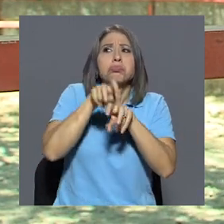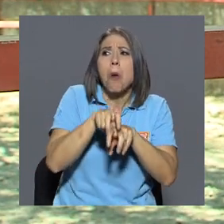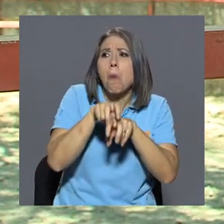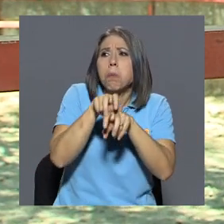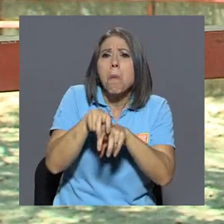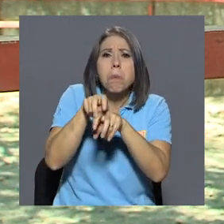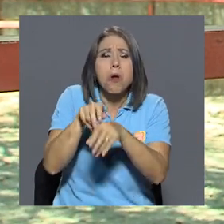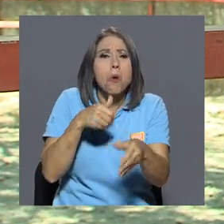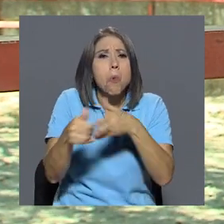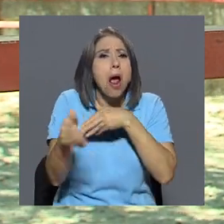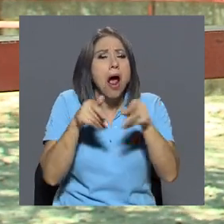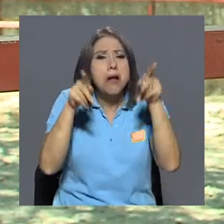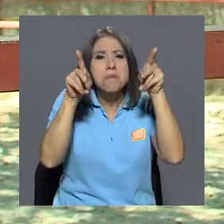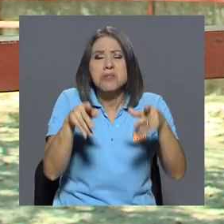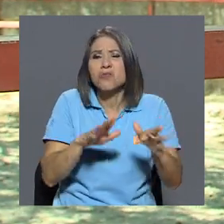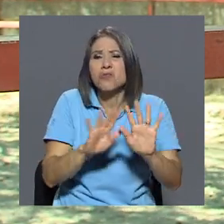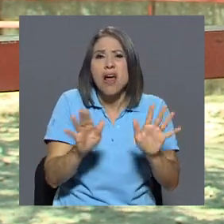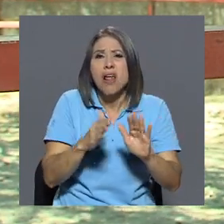persona en un toro.